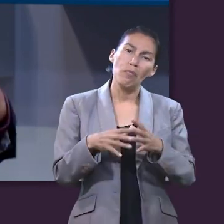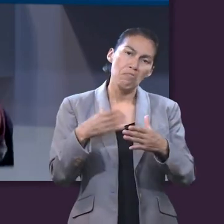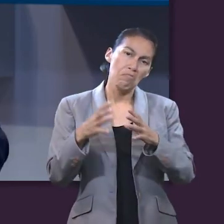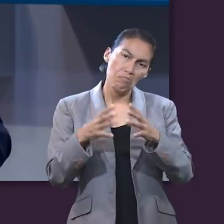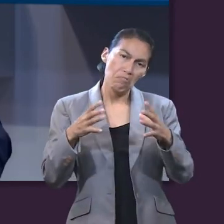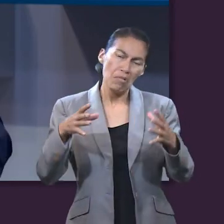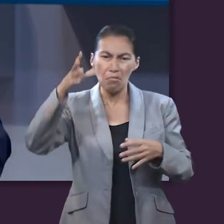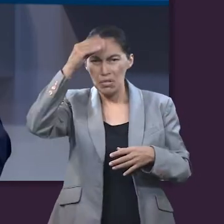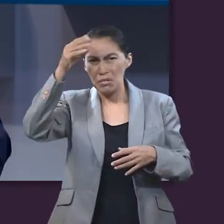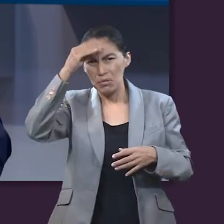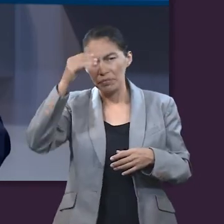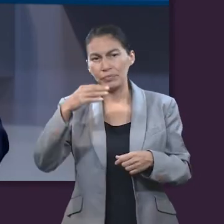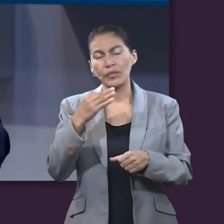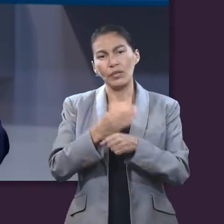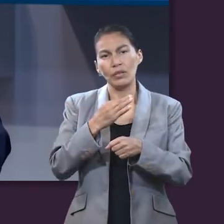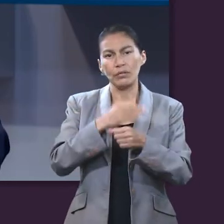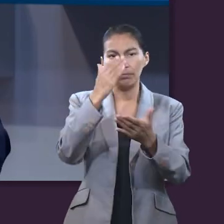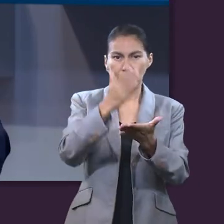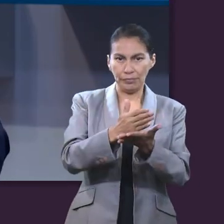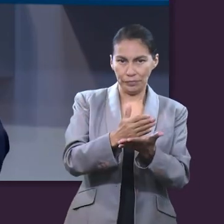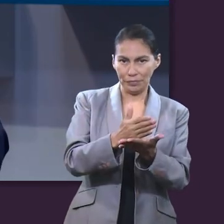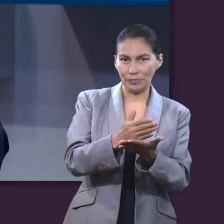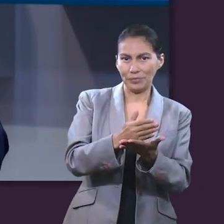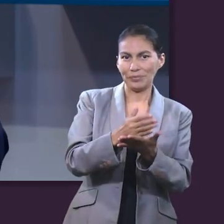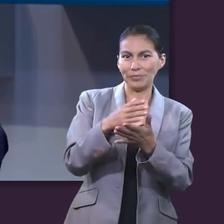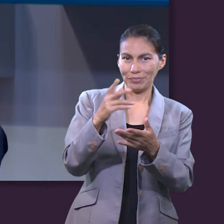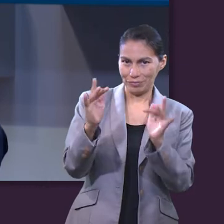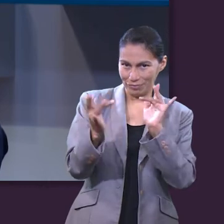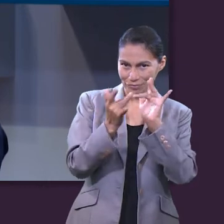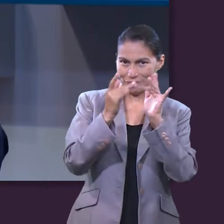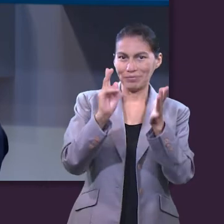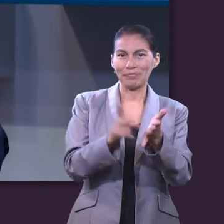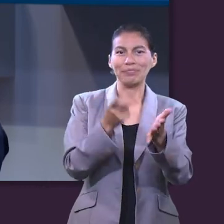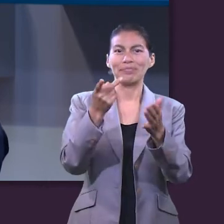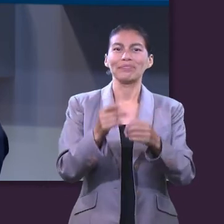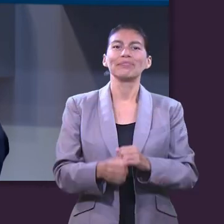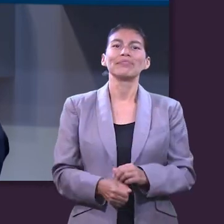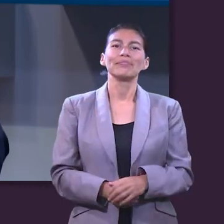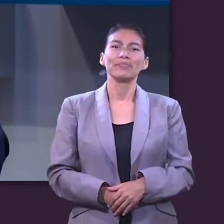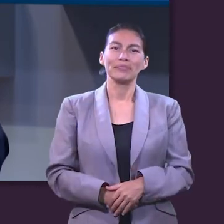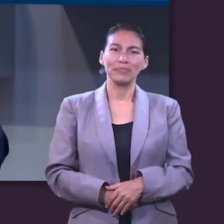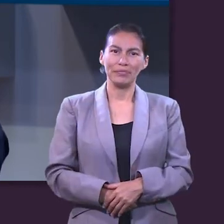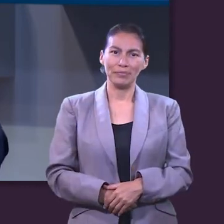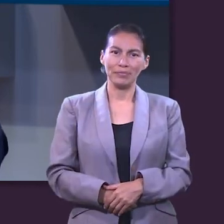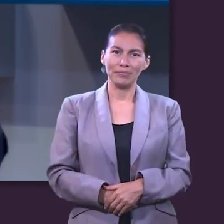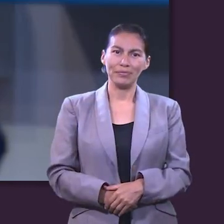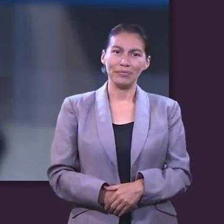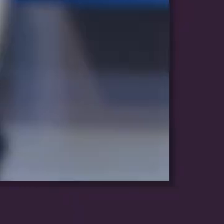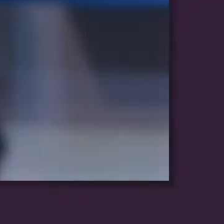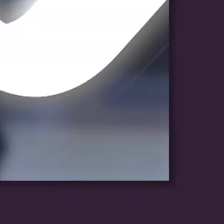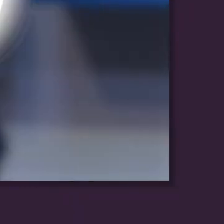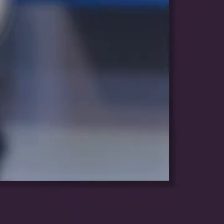de esto podemos seguir desarrollando más adelante. Así que vamos a hacer un breve corte y ya regresamos.